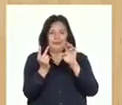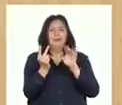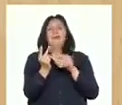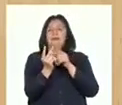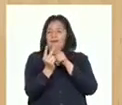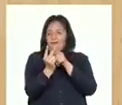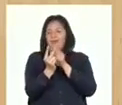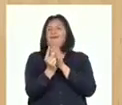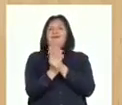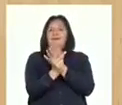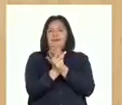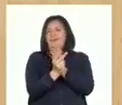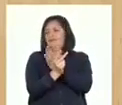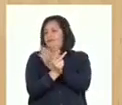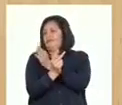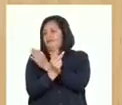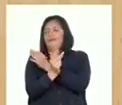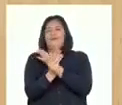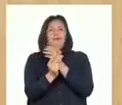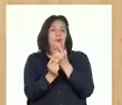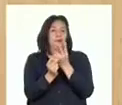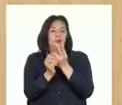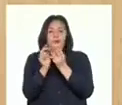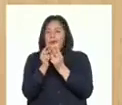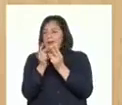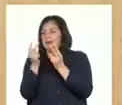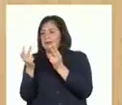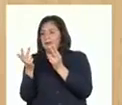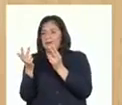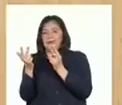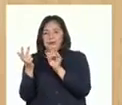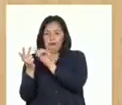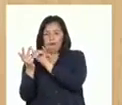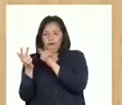de distancia. Entre los números 2 y 3